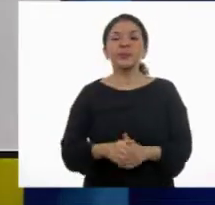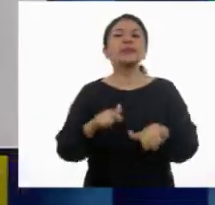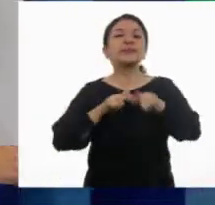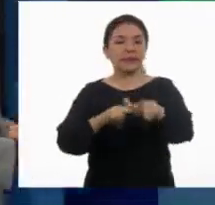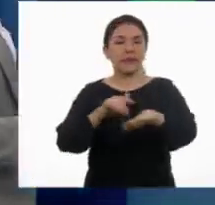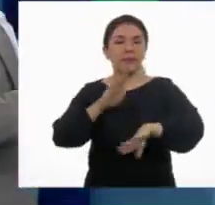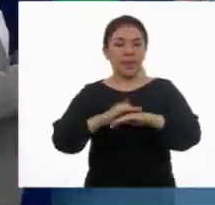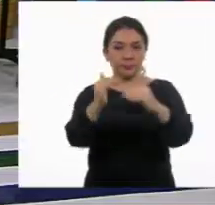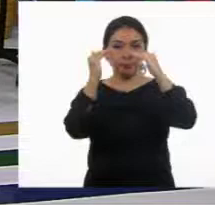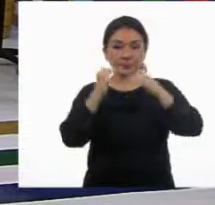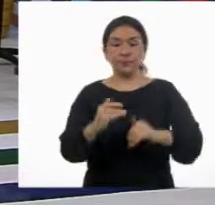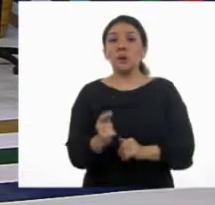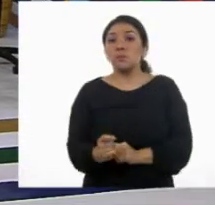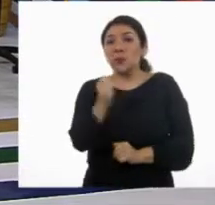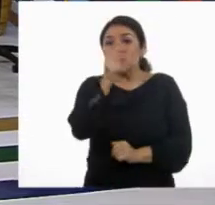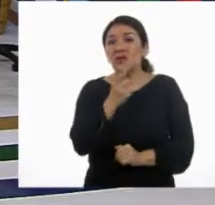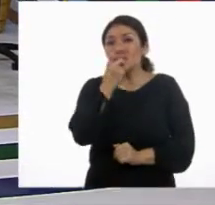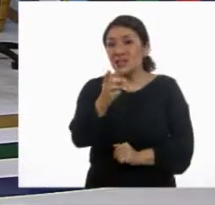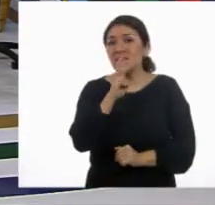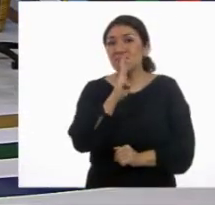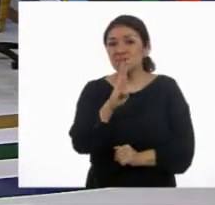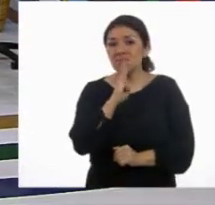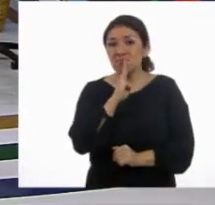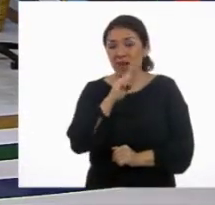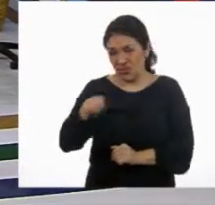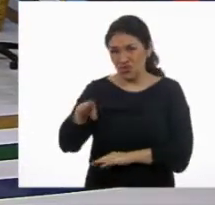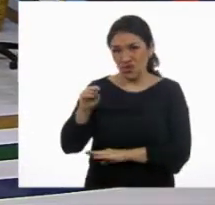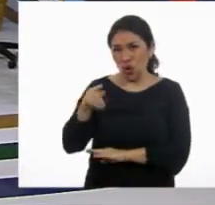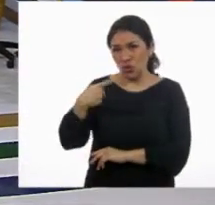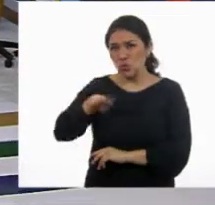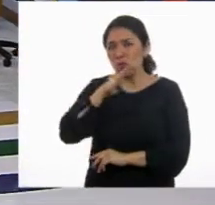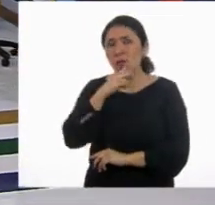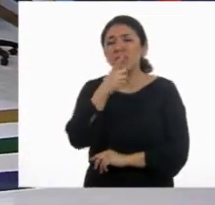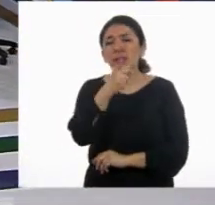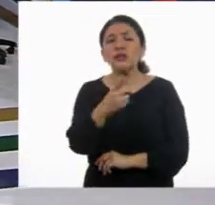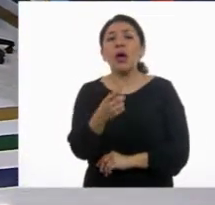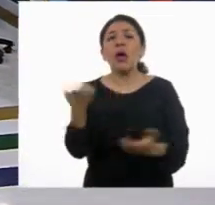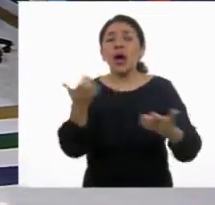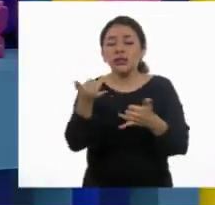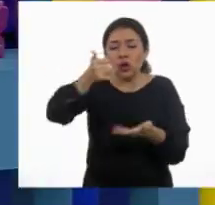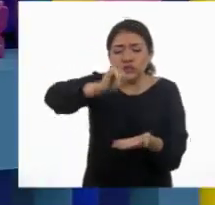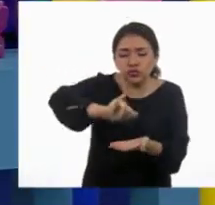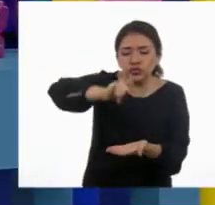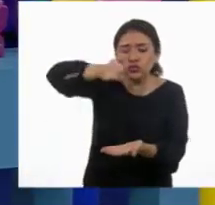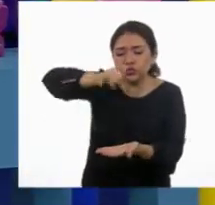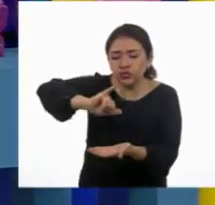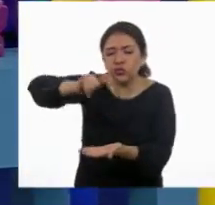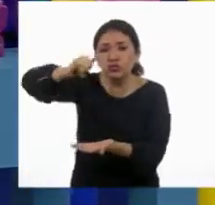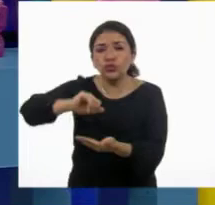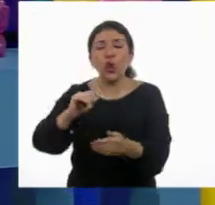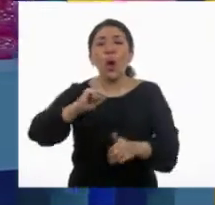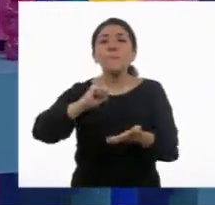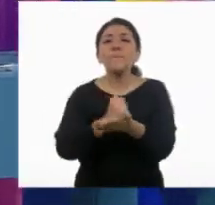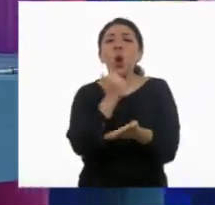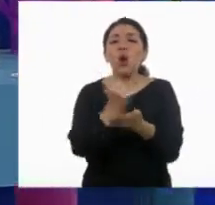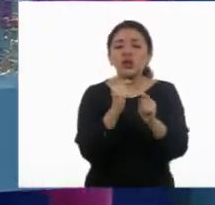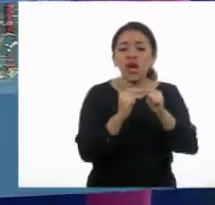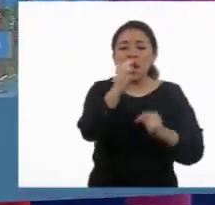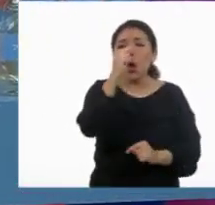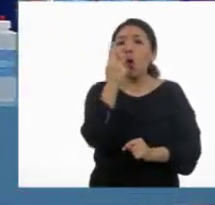continuar. Primero nos dijo la mamá de Ton que iba a llenar botellas de un litro.